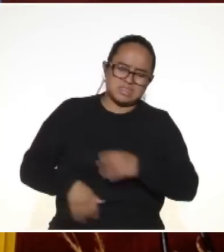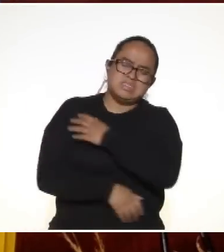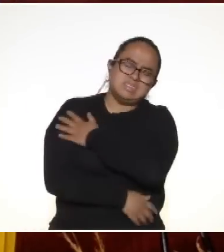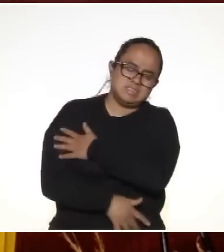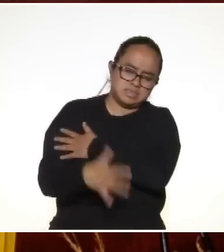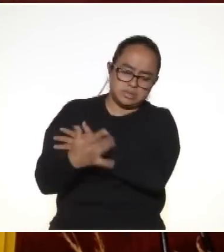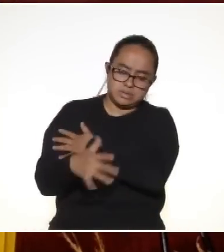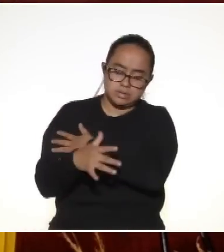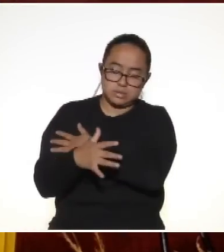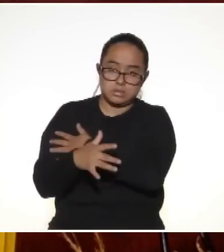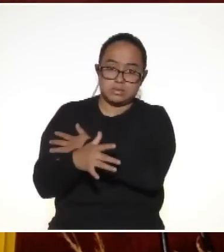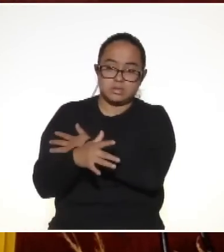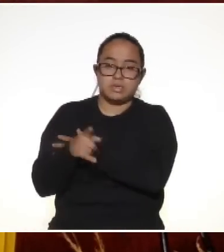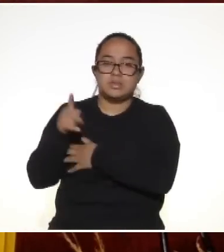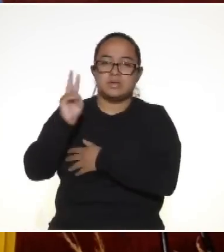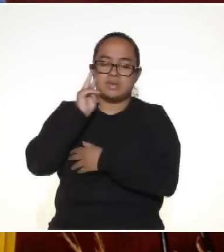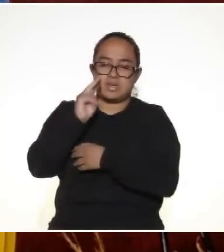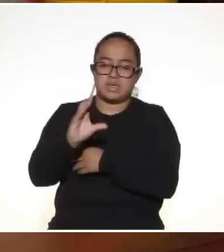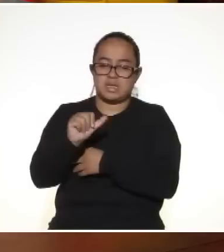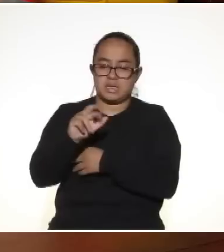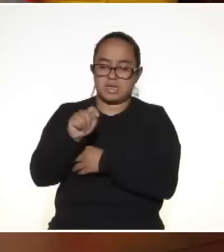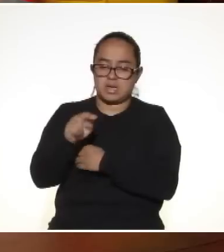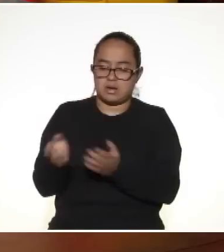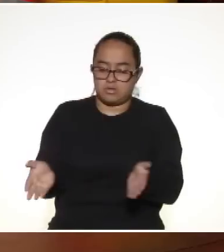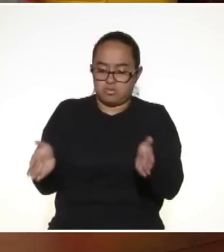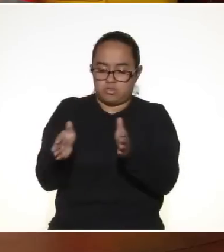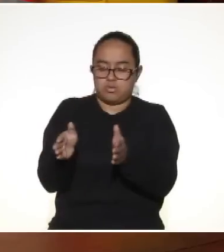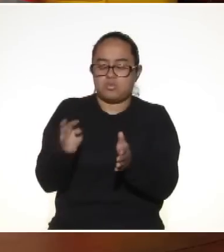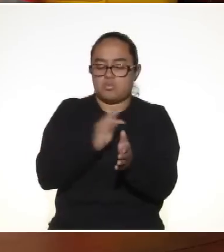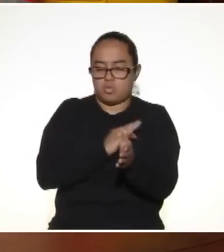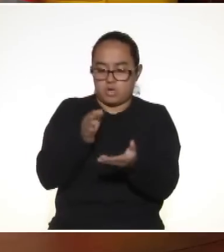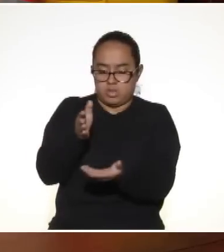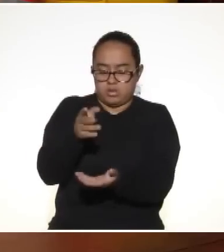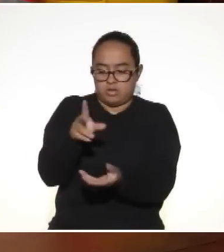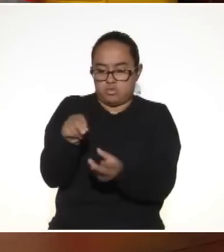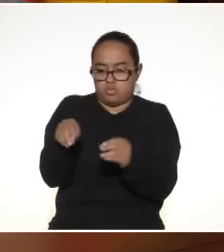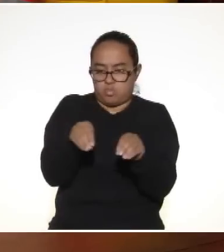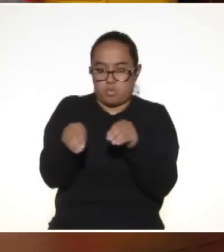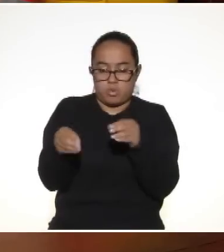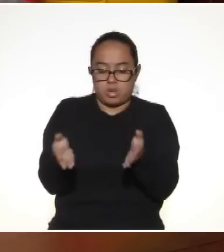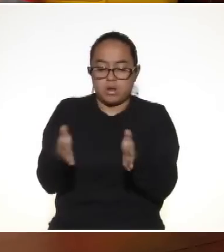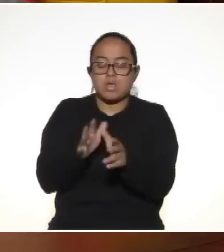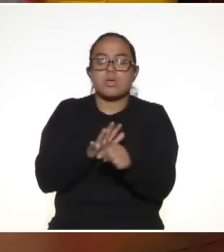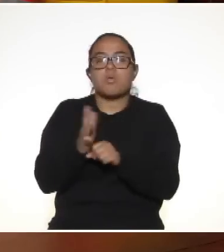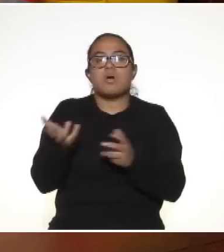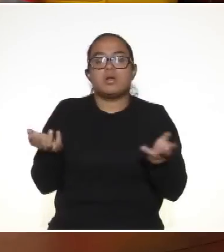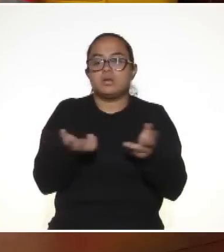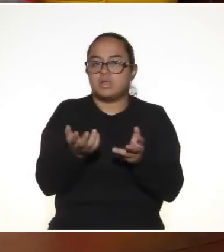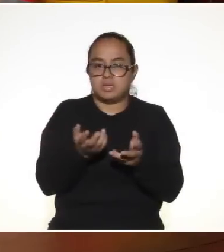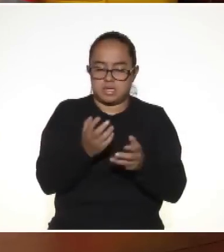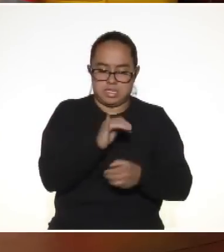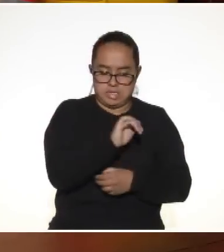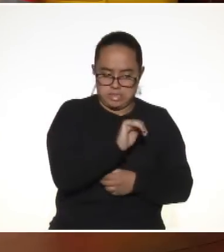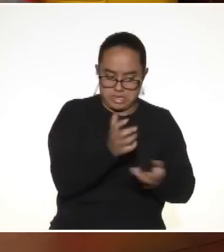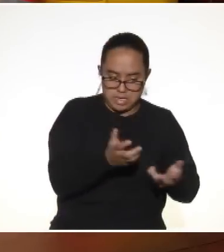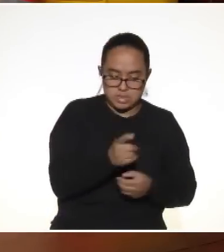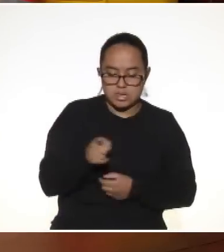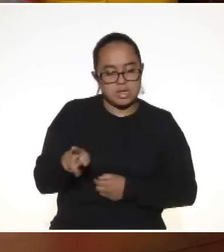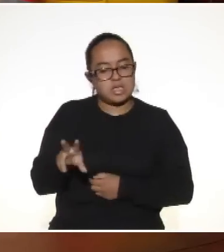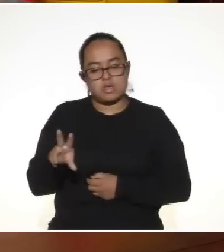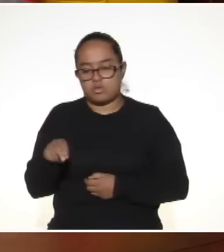Se inmoviliza siempre como vimos con cartones, o si traes una férula con una férula, ¿qué es lo que se debe hacer y qué no se debe de